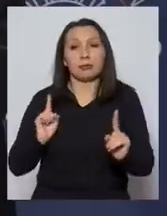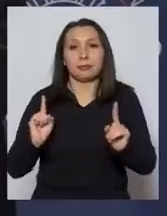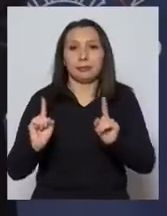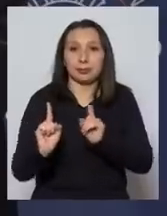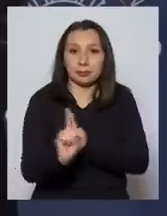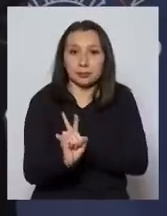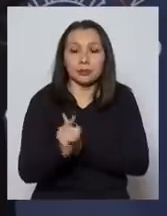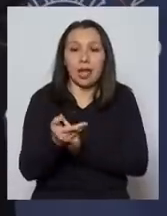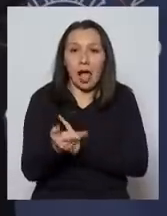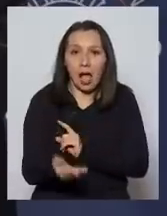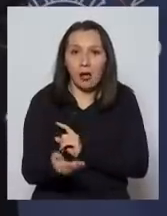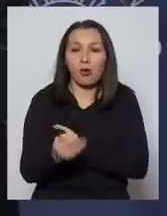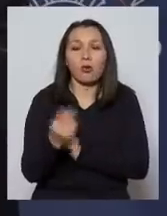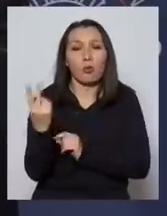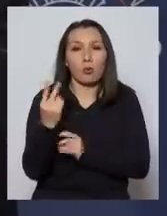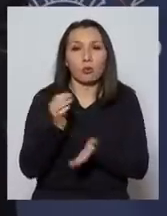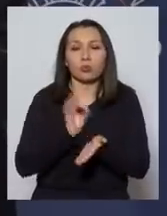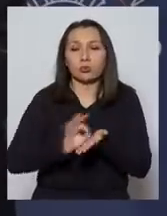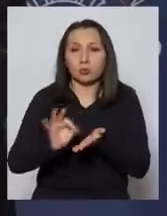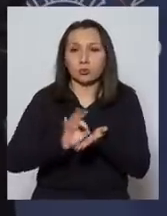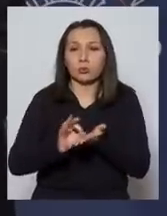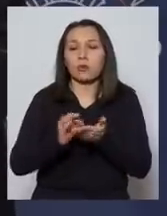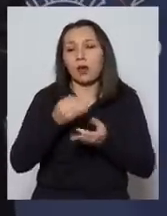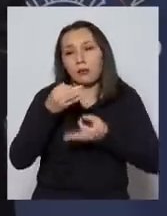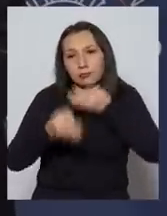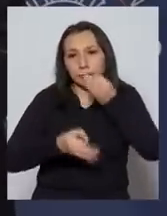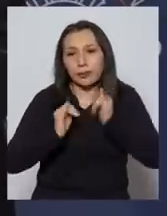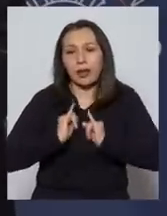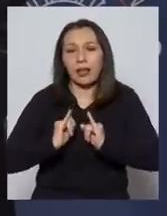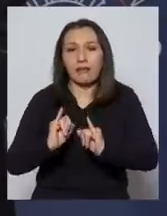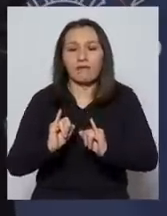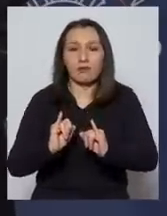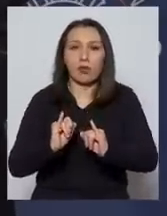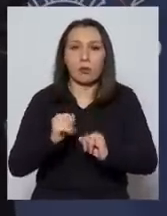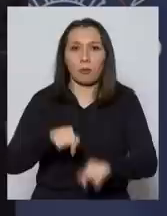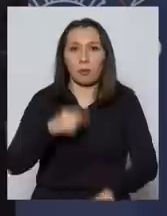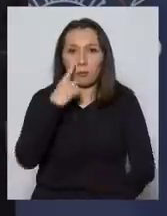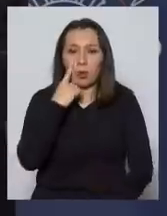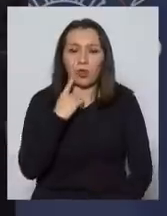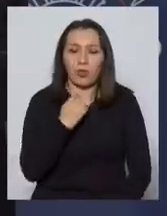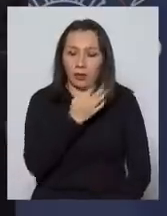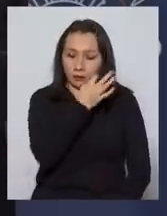con ustedes a los subsecretarios que van a continuar con el informe del día.